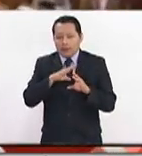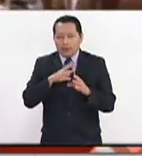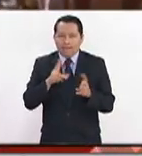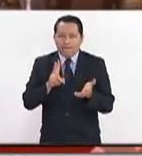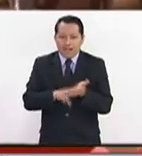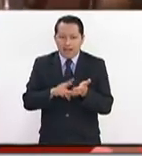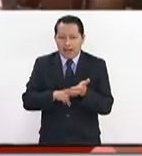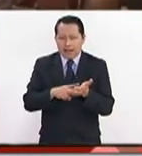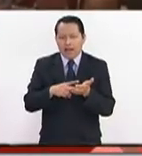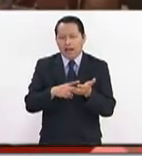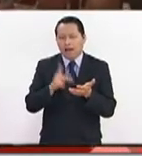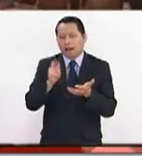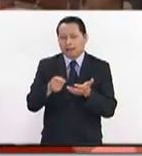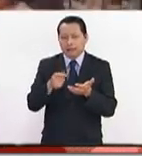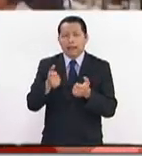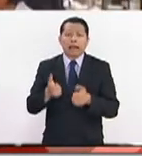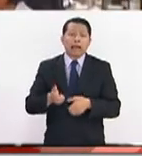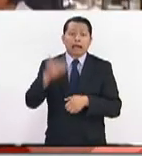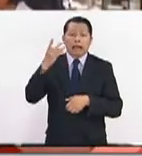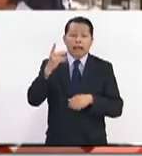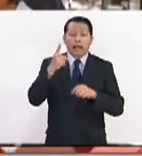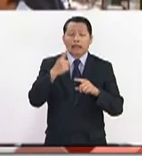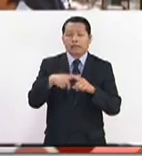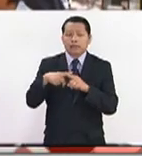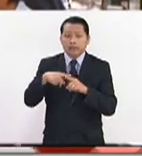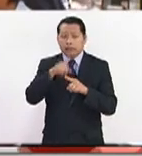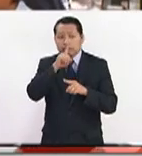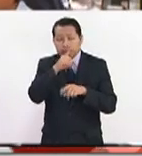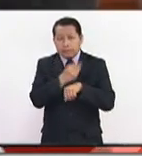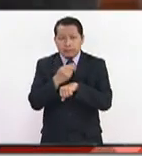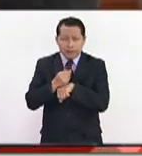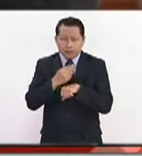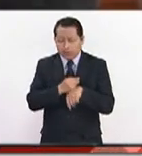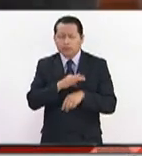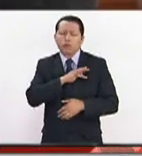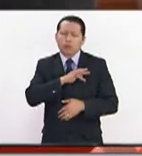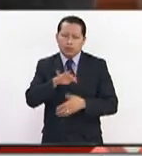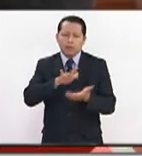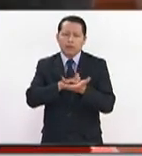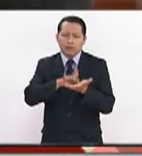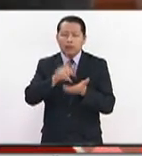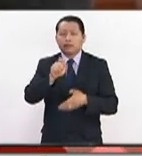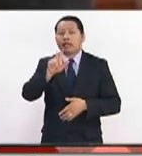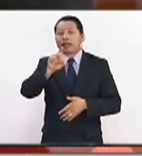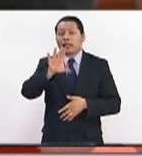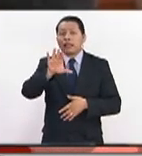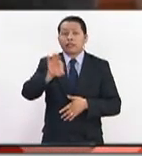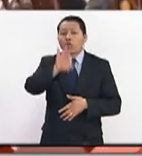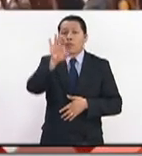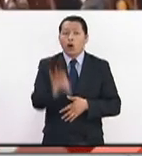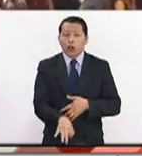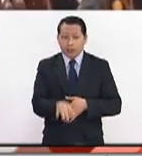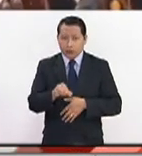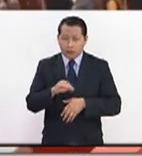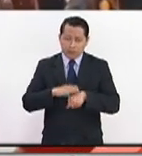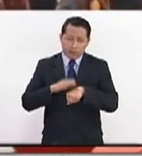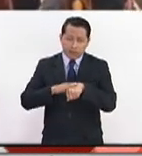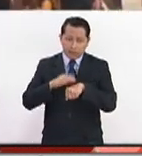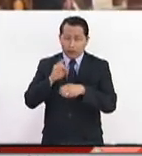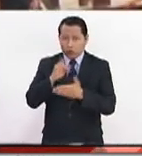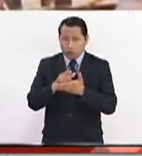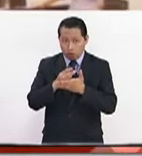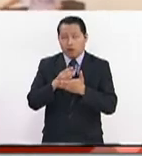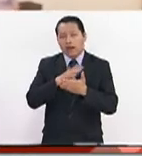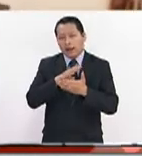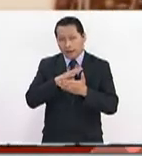cueste más de lo que ya les está costando la reconstrucción. Entonces les permitió 35% extra más, solo en la planta